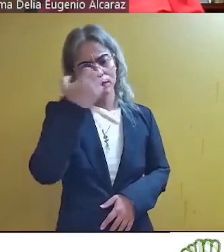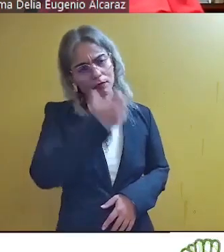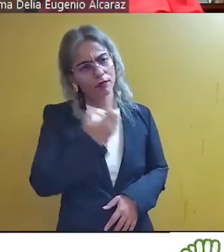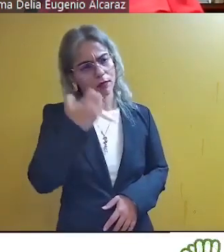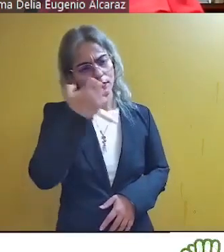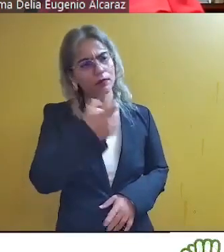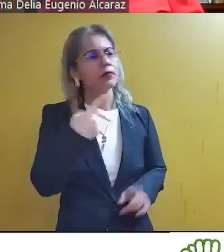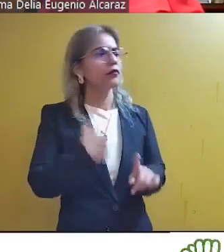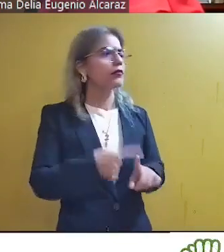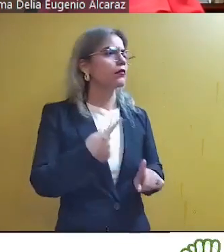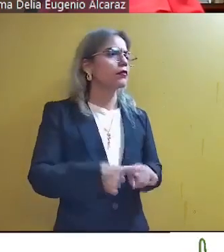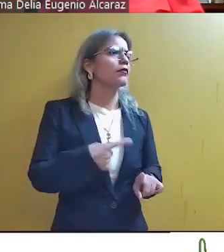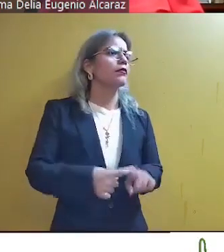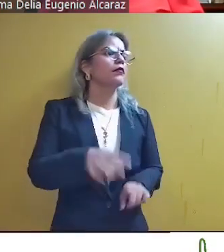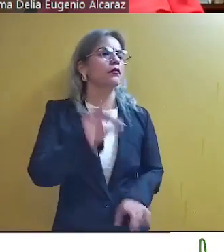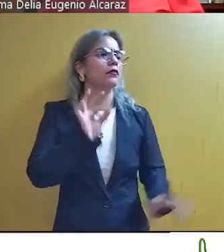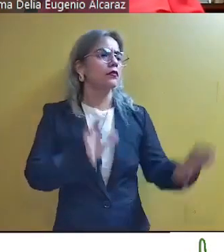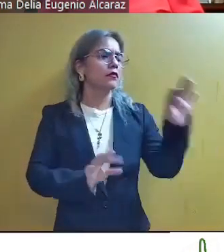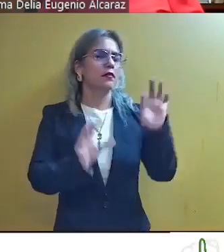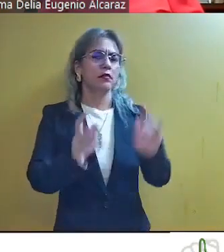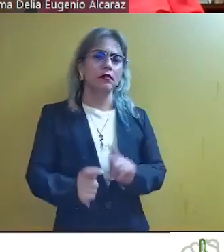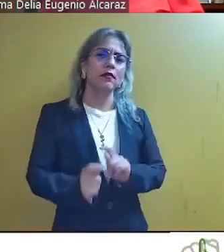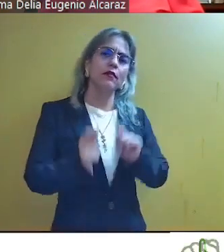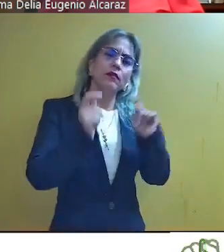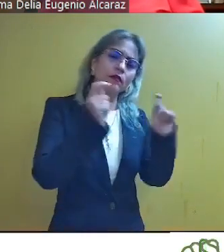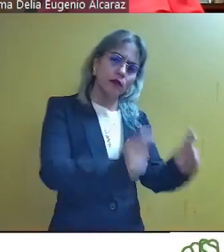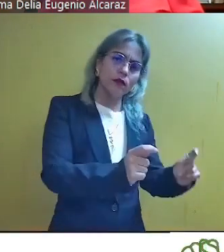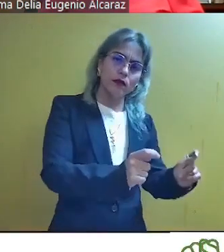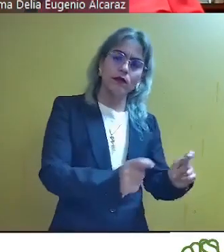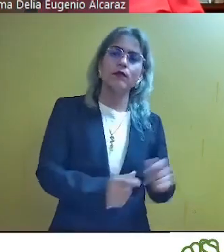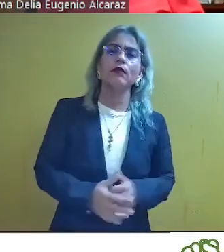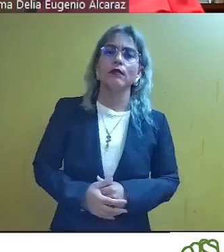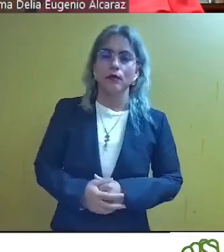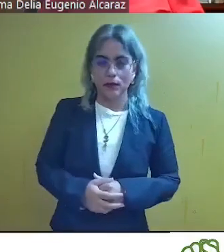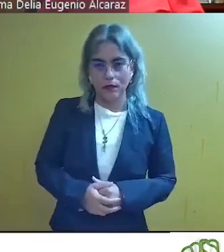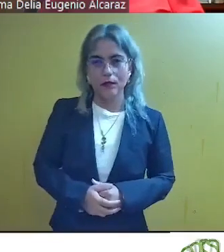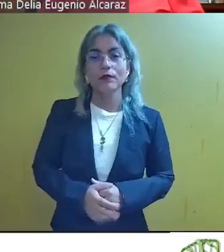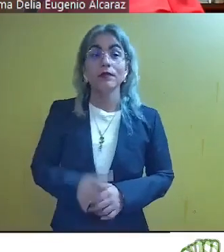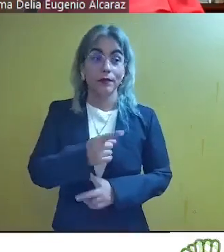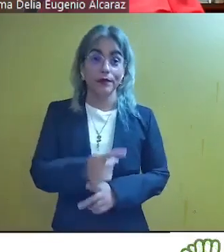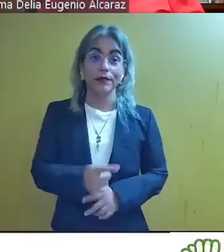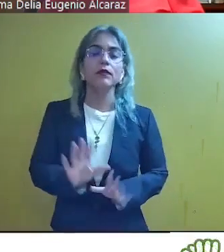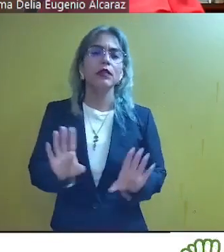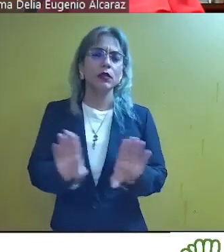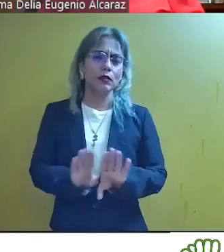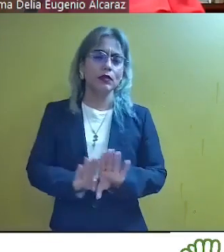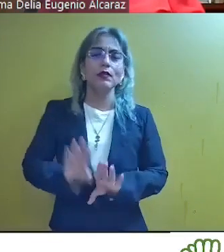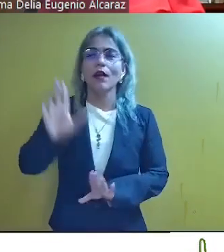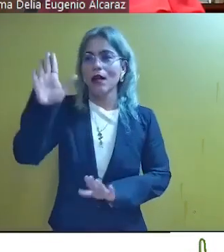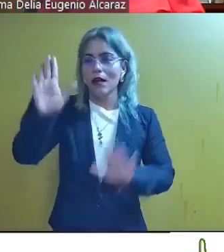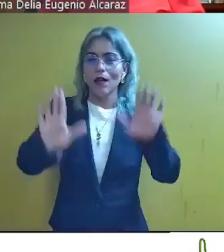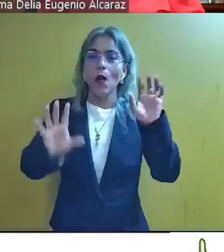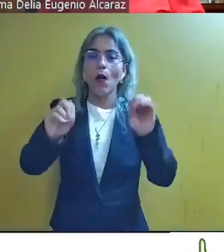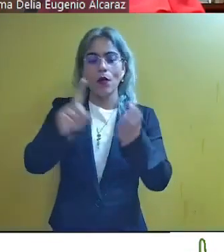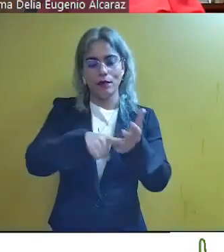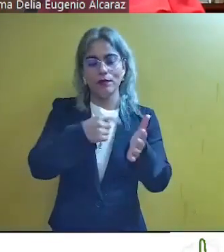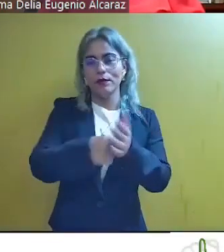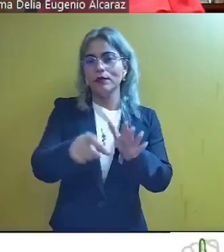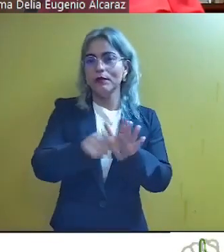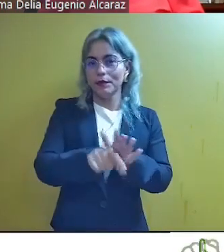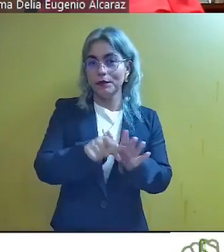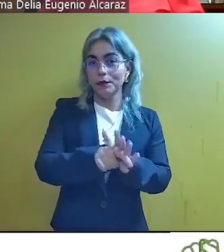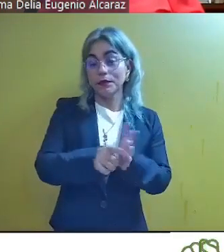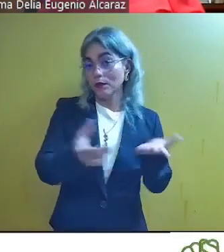el más apto o idóneo para el encargo, lo cual se expresa a través del voto respectivo, mismo que no puede constituir un acto de